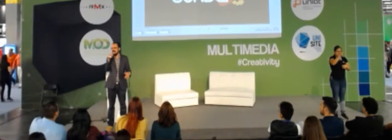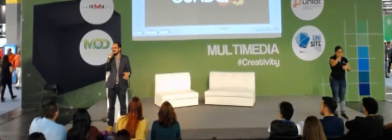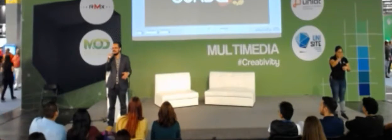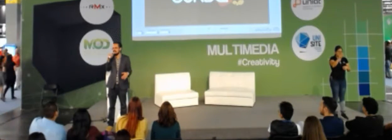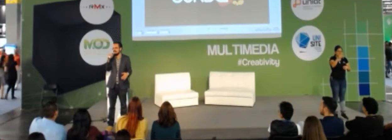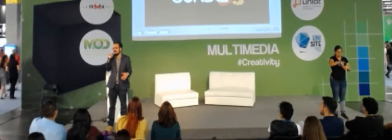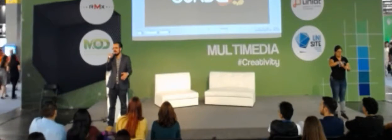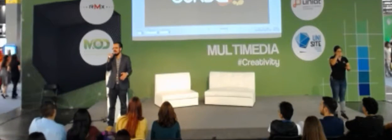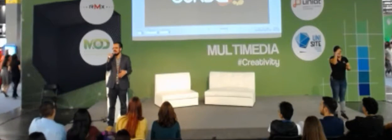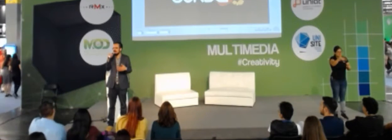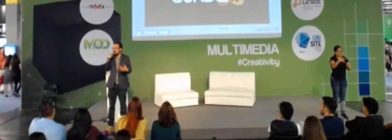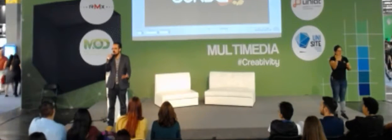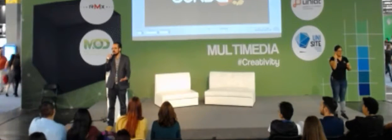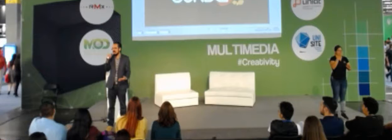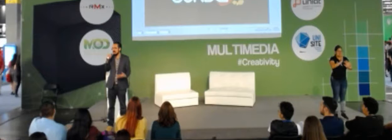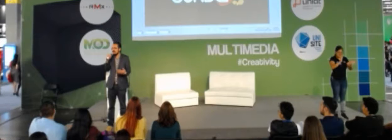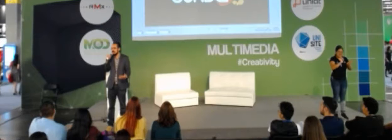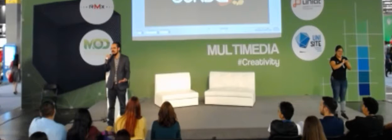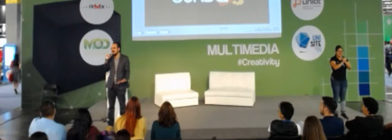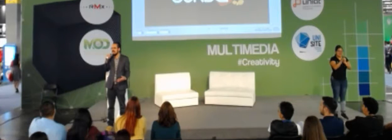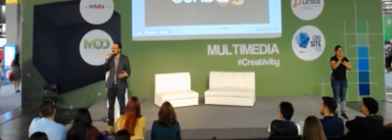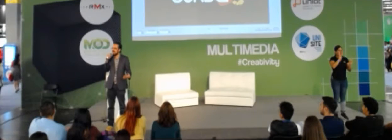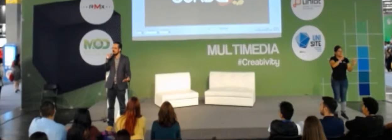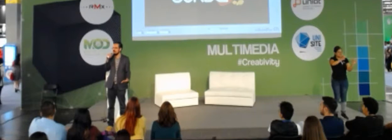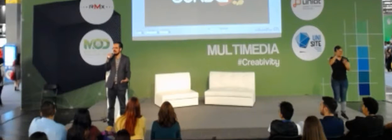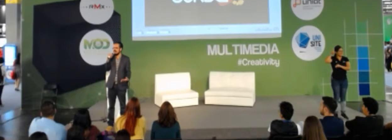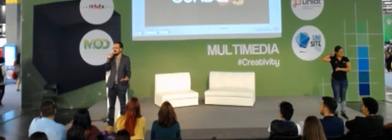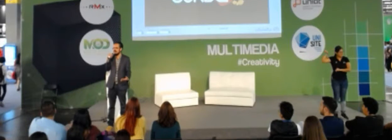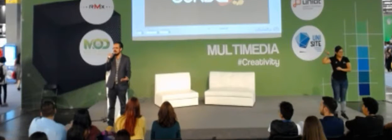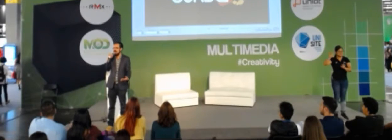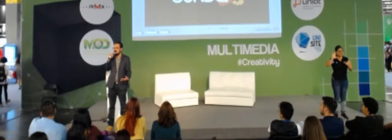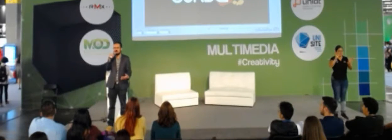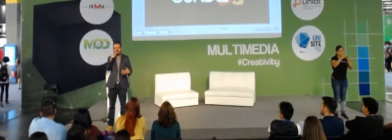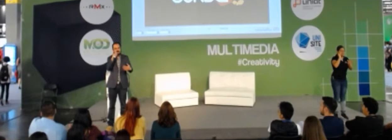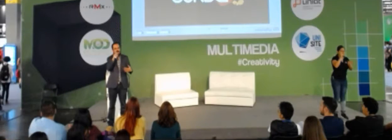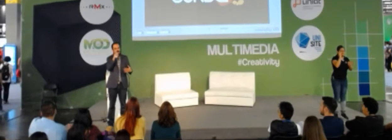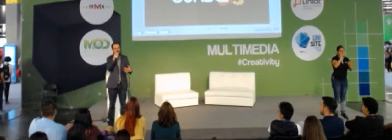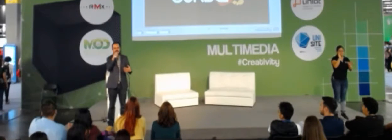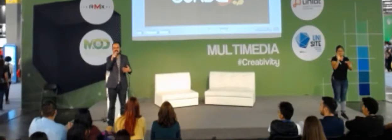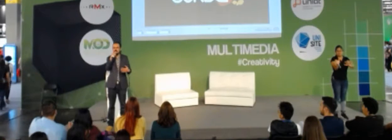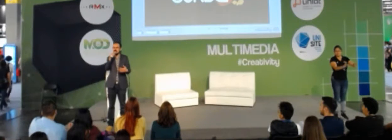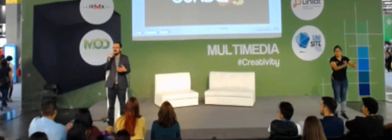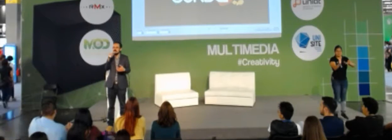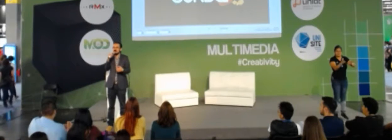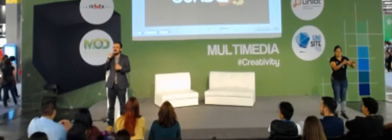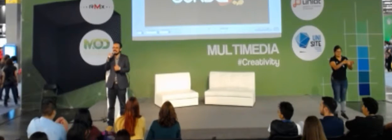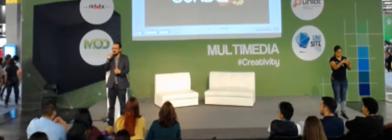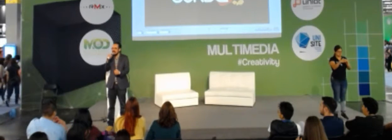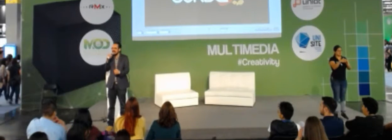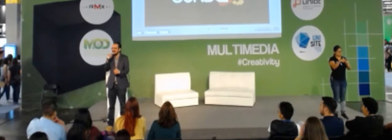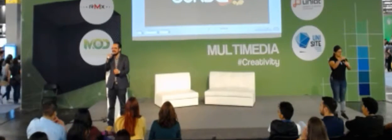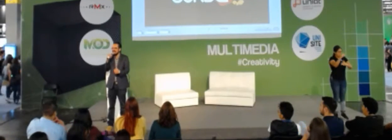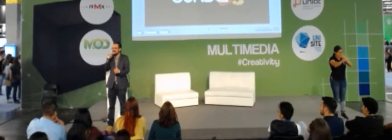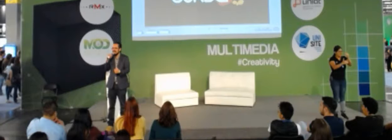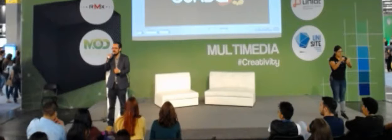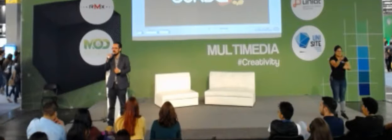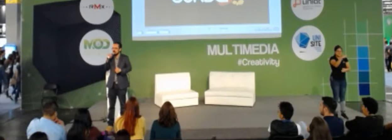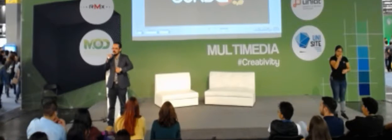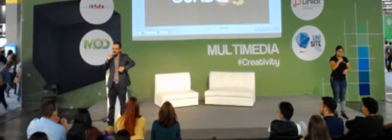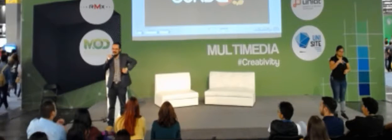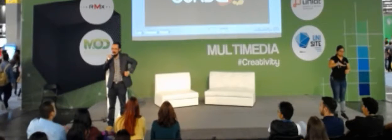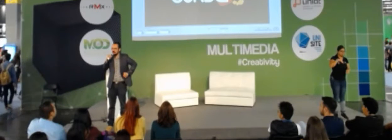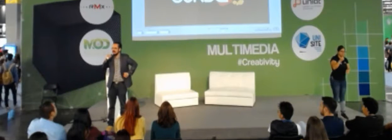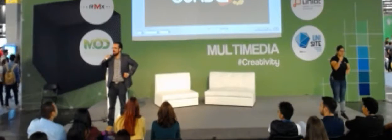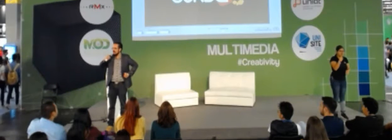este país le den voz y visibilidad a esta comunidad. Porque es una comunidad que no nada más avanza sola.